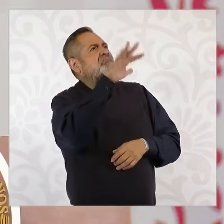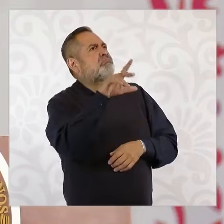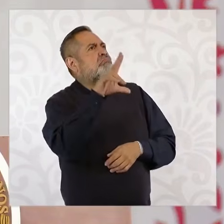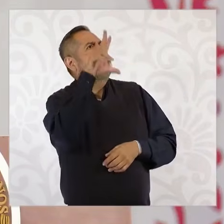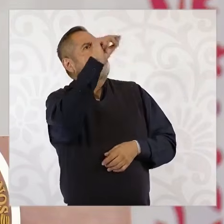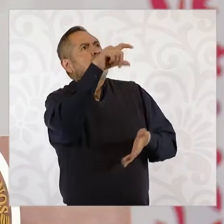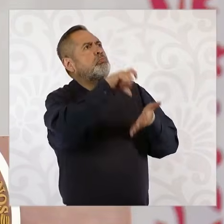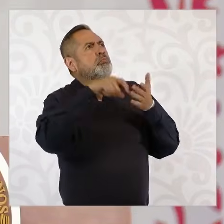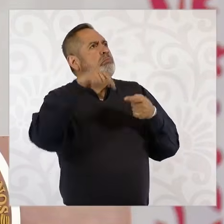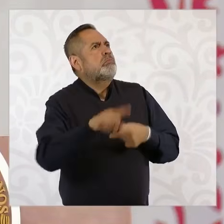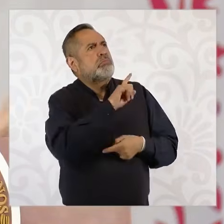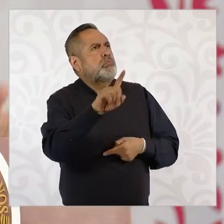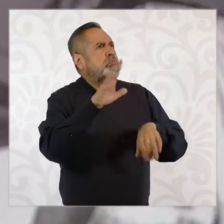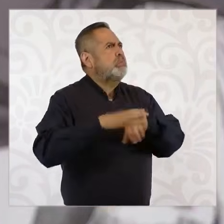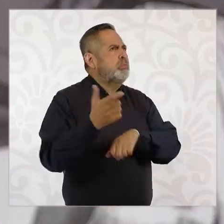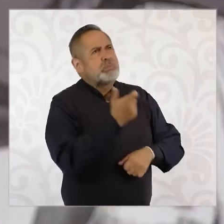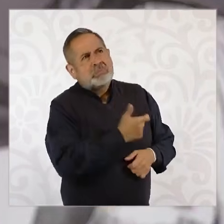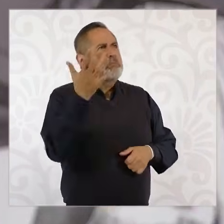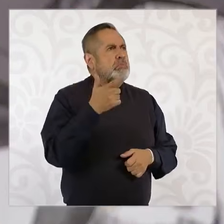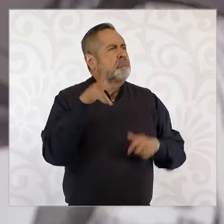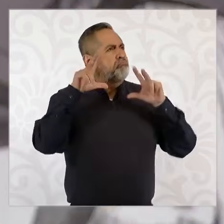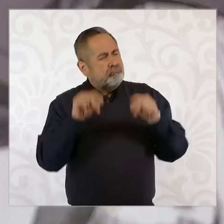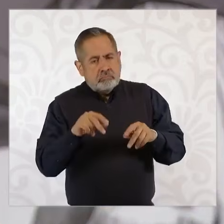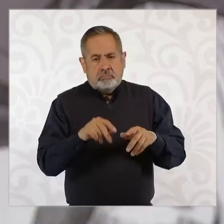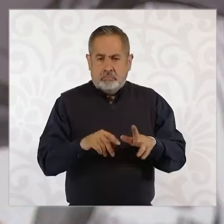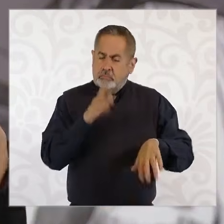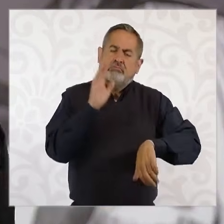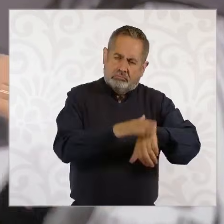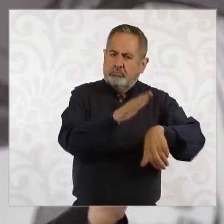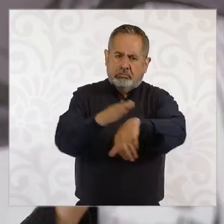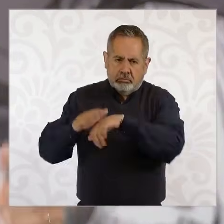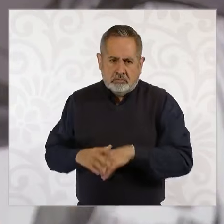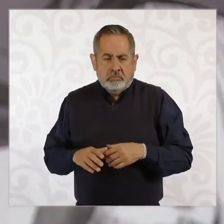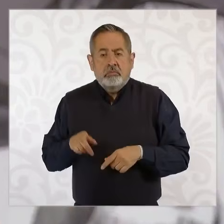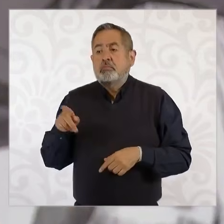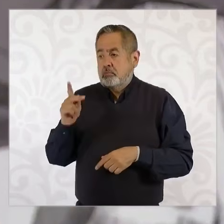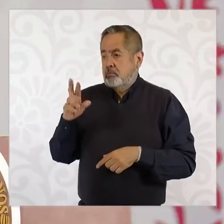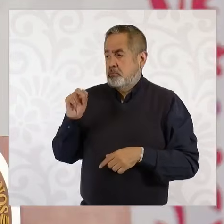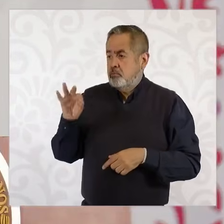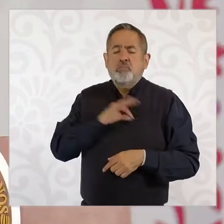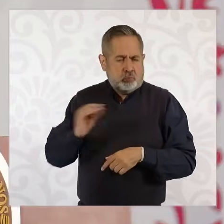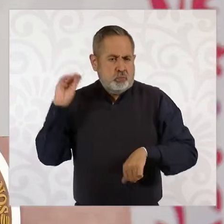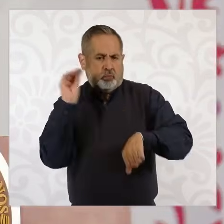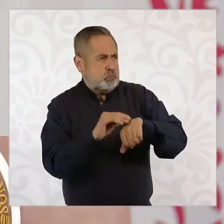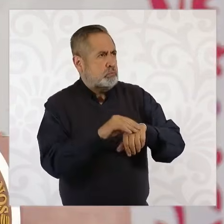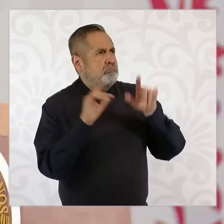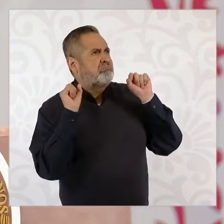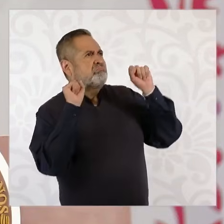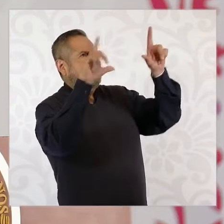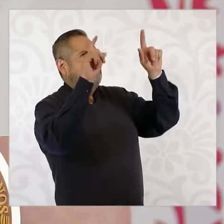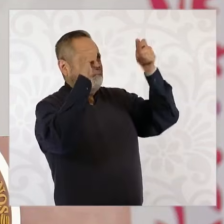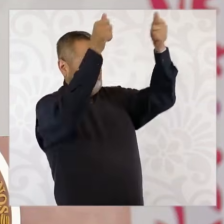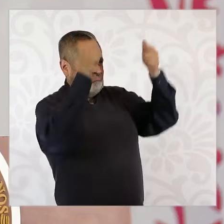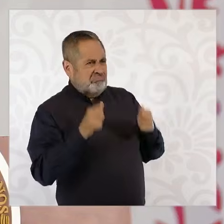compres aquí, está muy alto el precio del combustible. Está en sus funciones de la Profeco hacerlo y lo vamos a